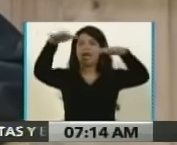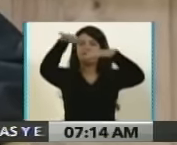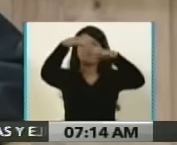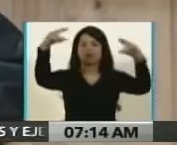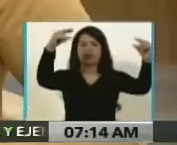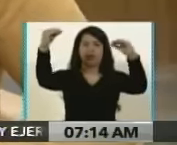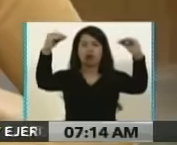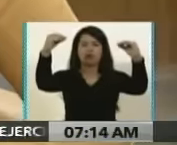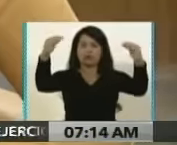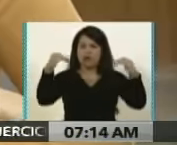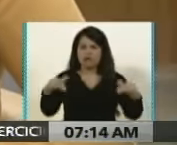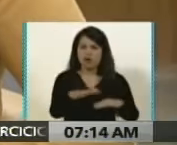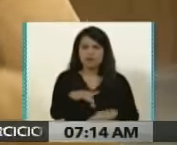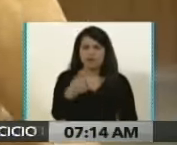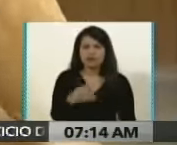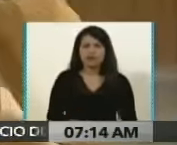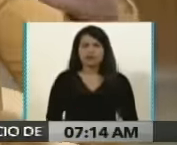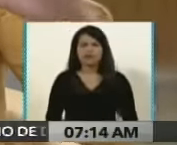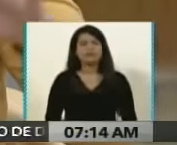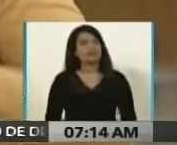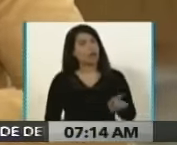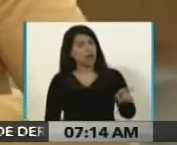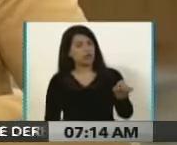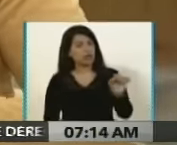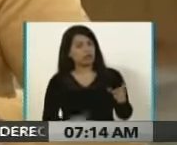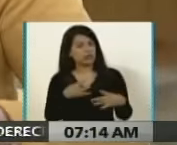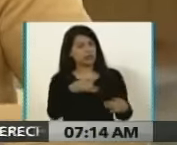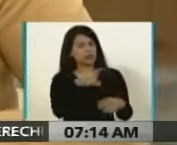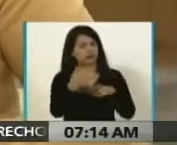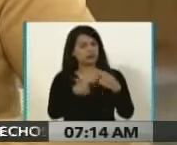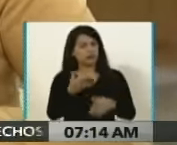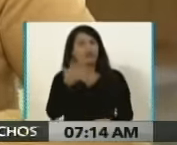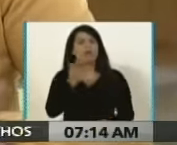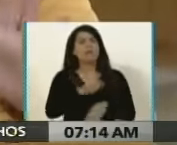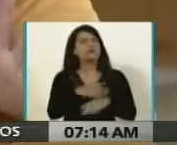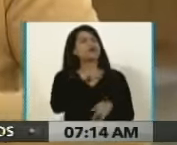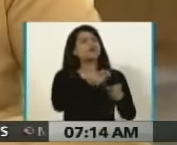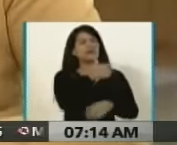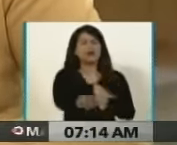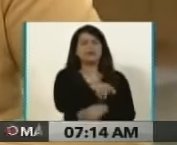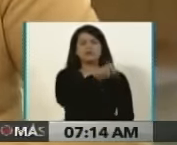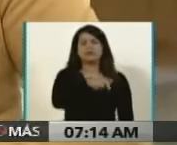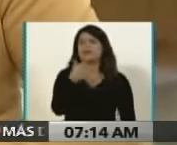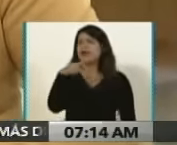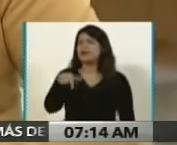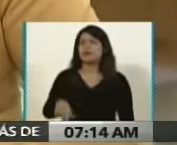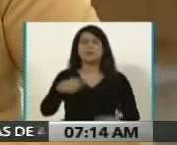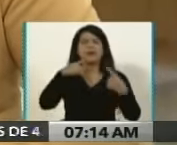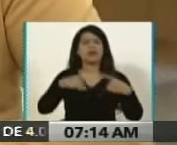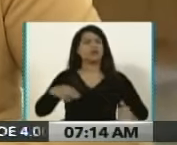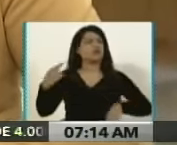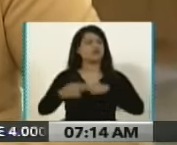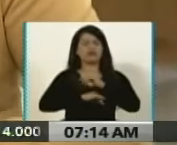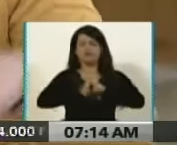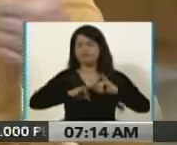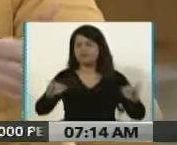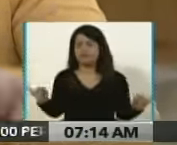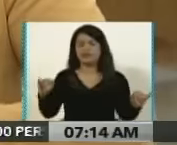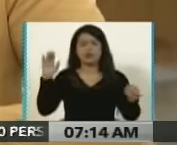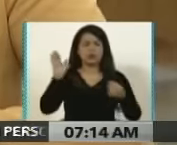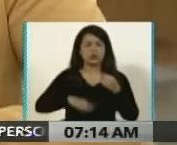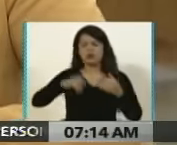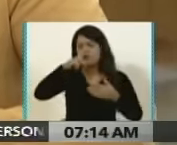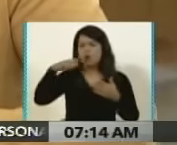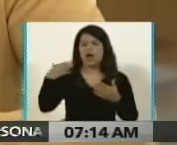arriba. Eso pudiera rescatar la revolución, porque uno en la calle escucha al mismo pueblo que se dice, bueno, aquí se ha perdido ya la revolución en estos últimos años,